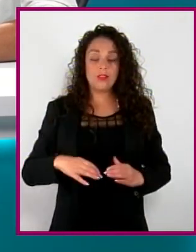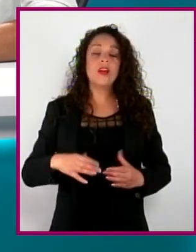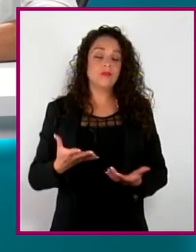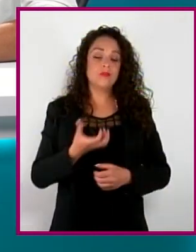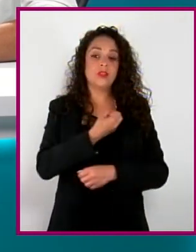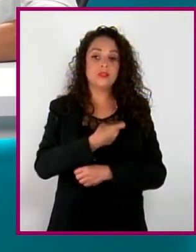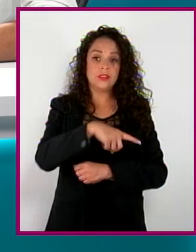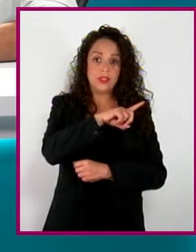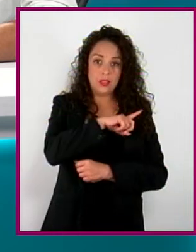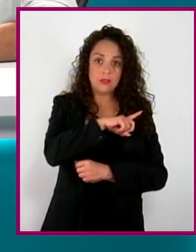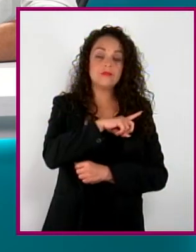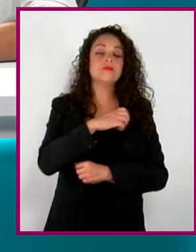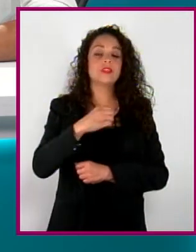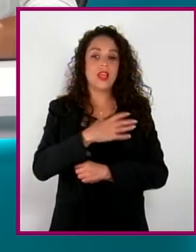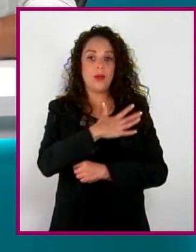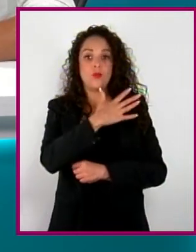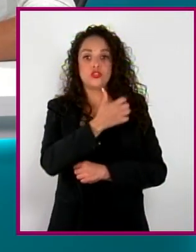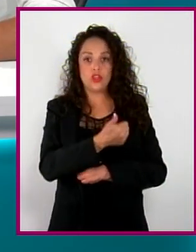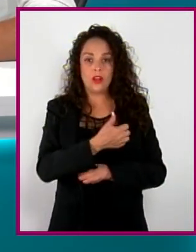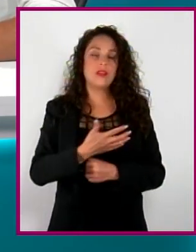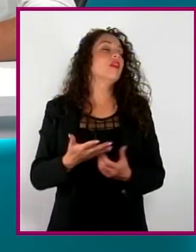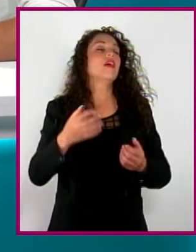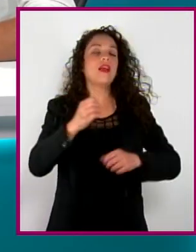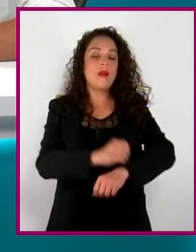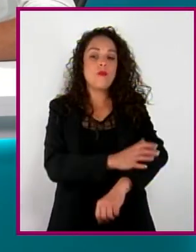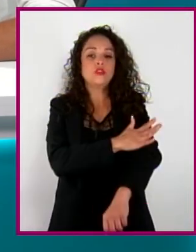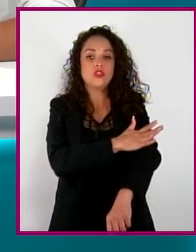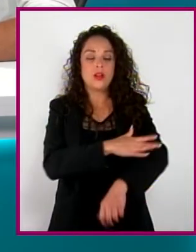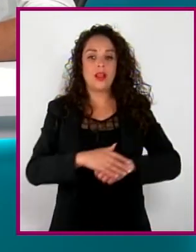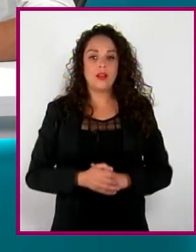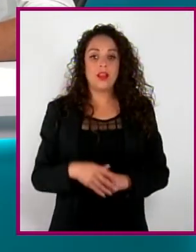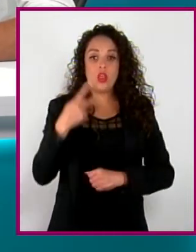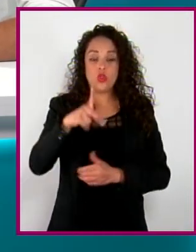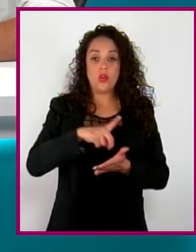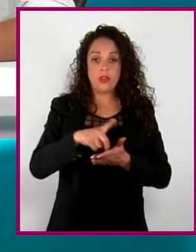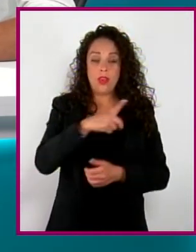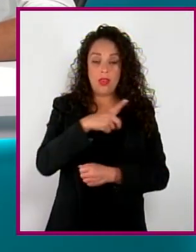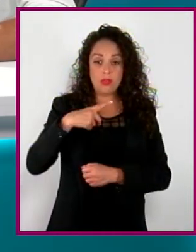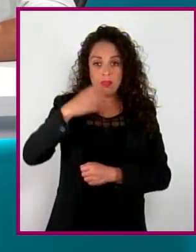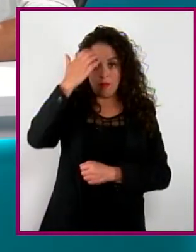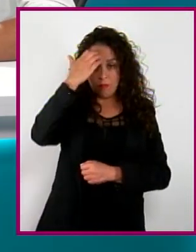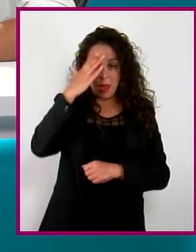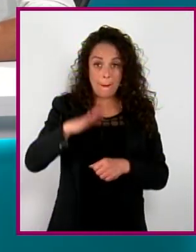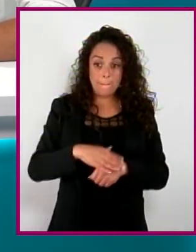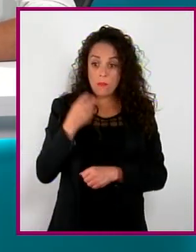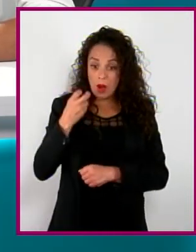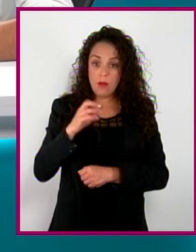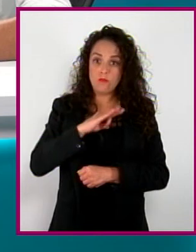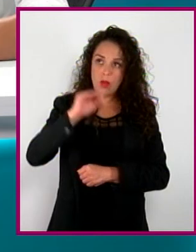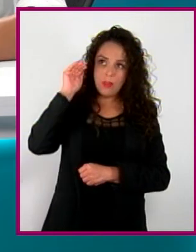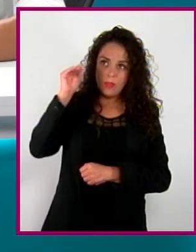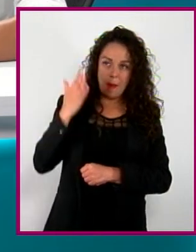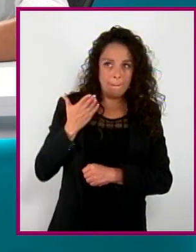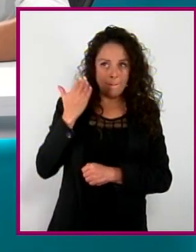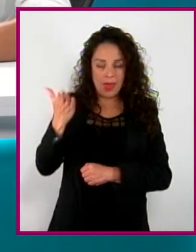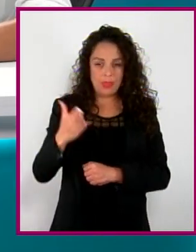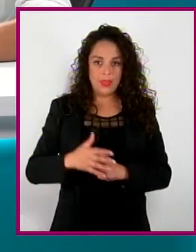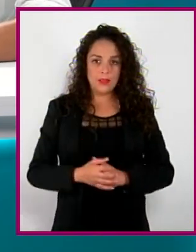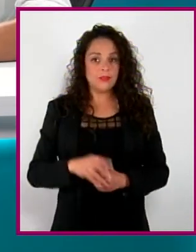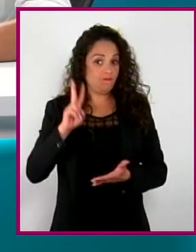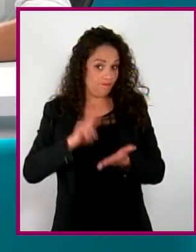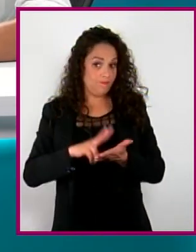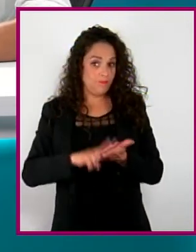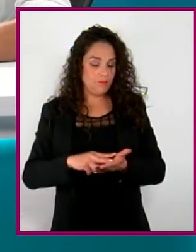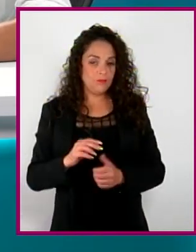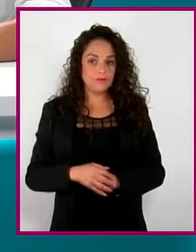tanto física como emocionalmente. Conoce tus derechos, porque solo así podrás exigirlos y ejercerlos. Desde el Noticiero